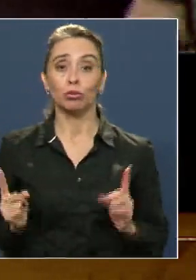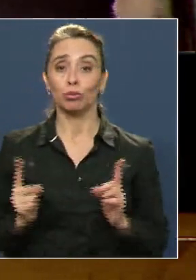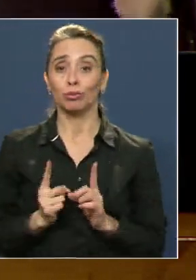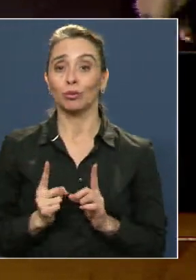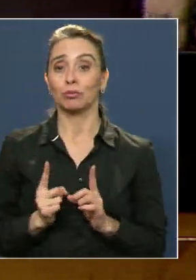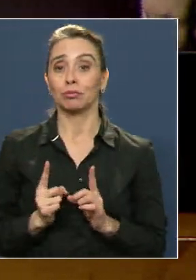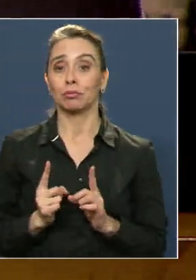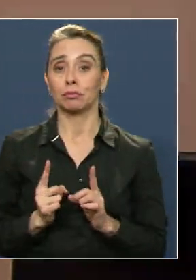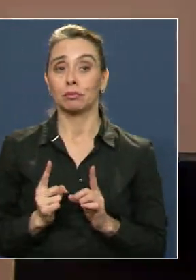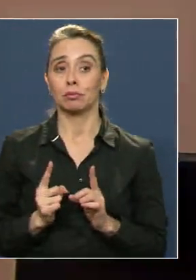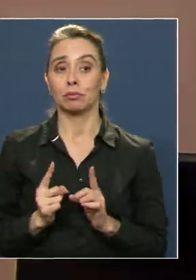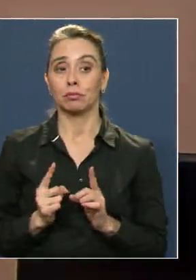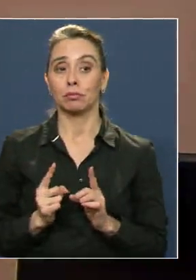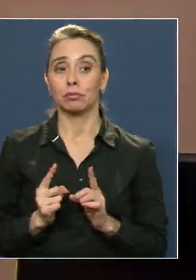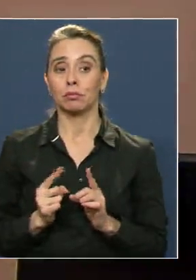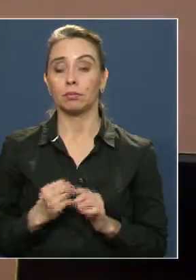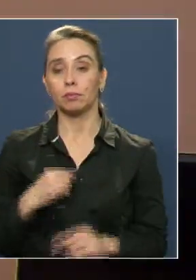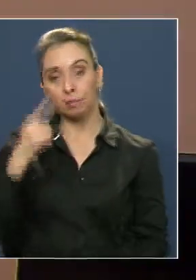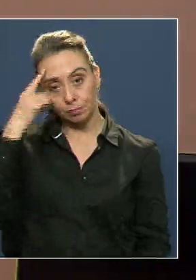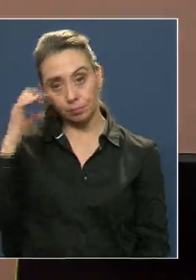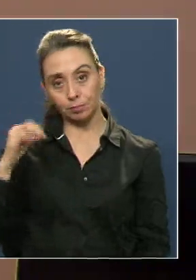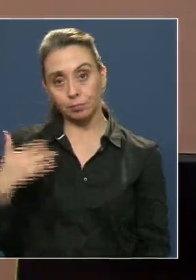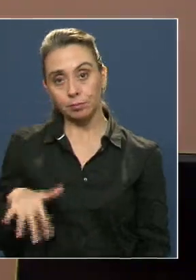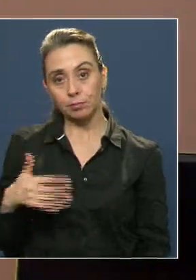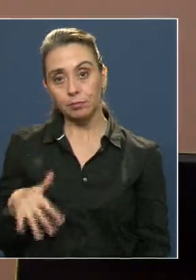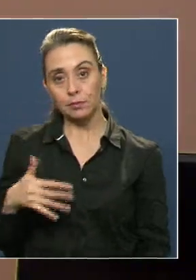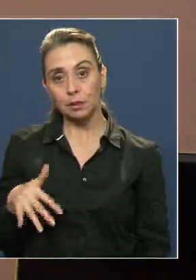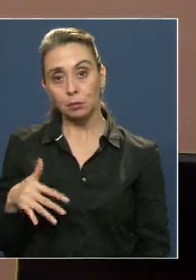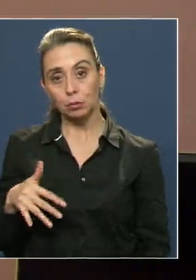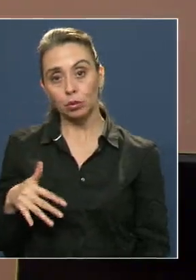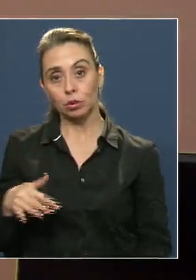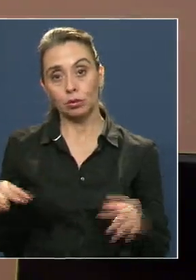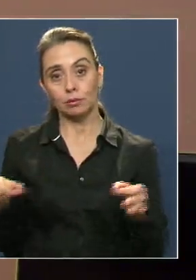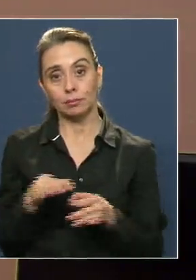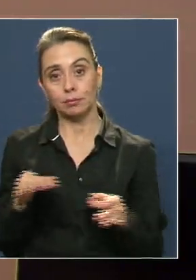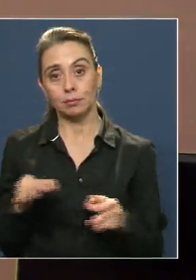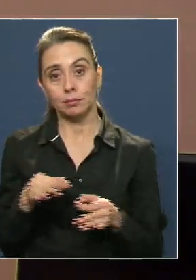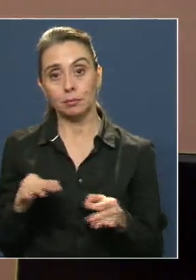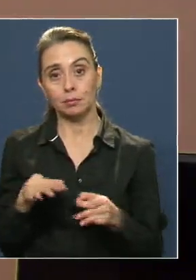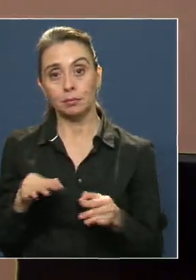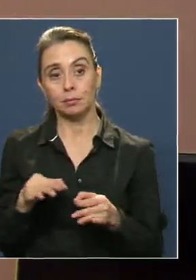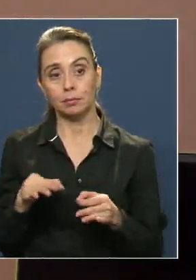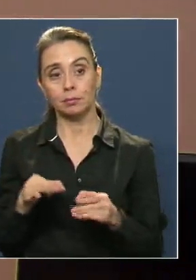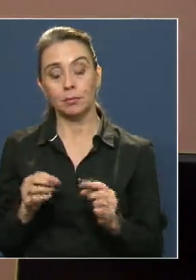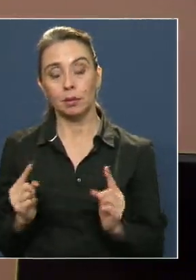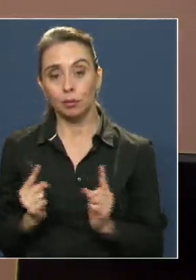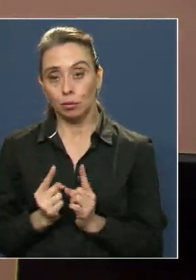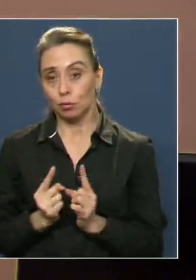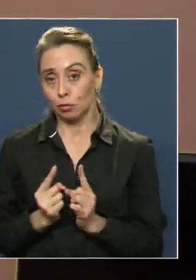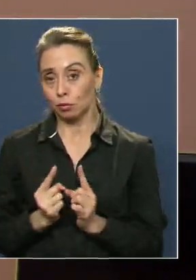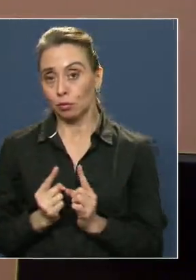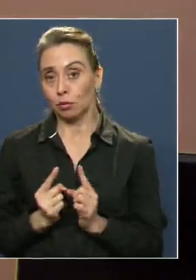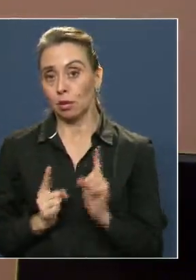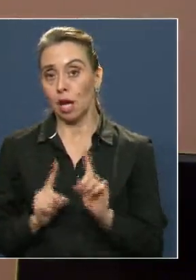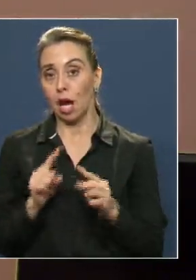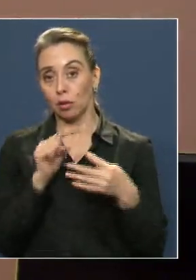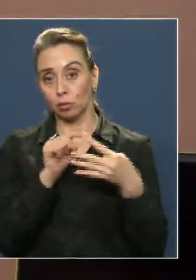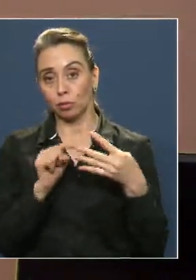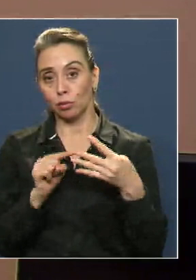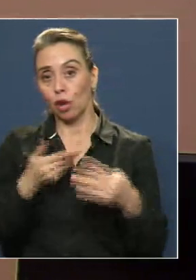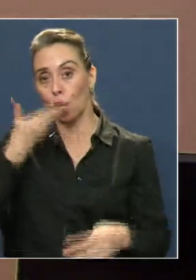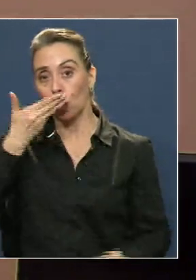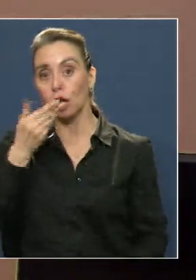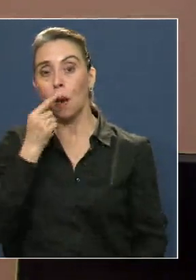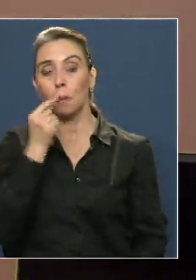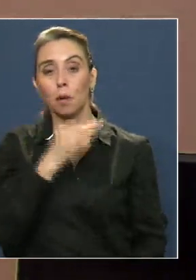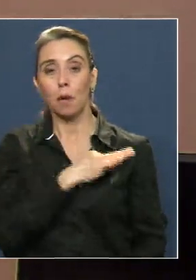que creo que es importante precisar brevemente ciertos aspectos de la intervención del